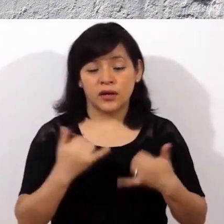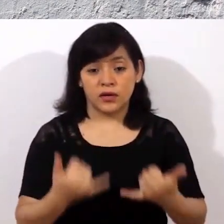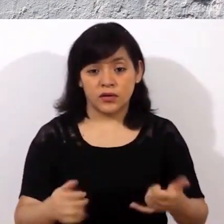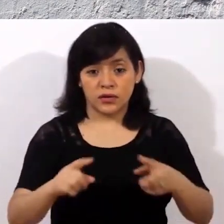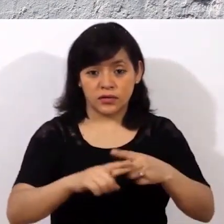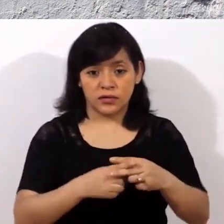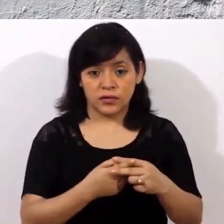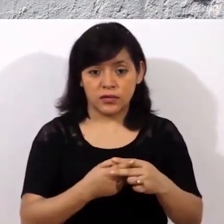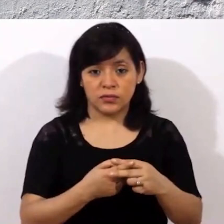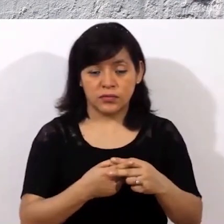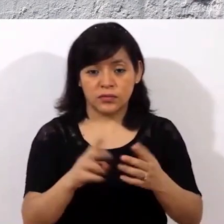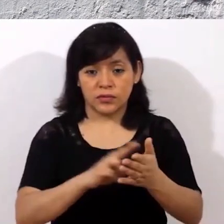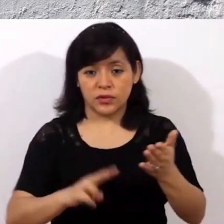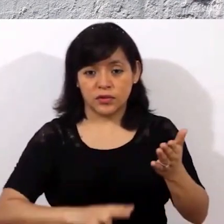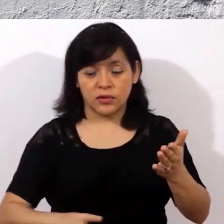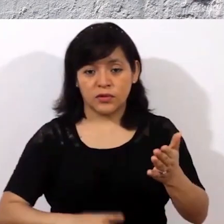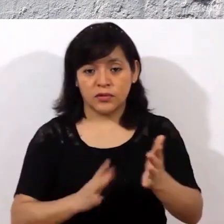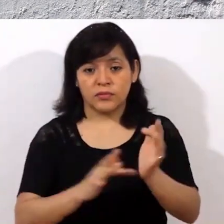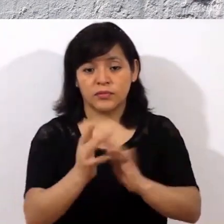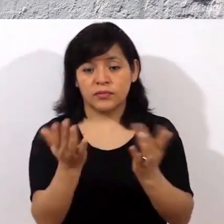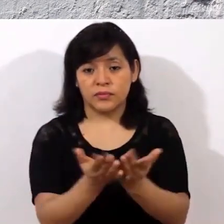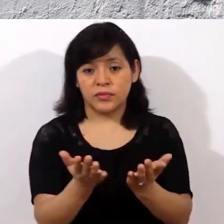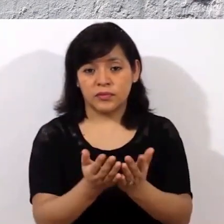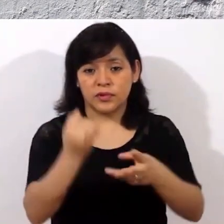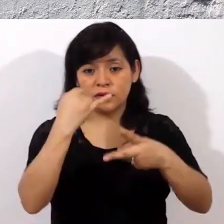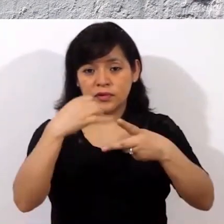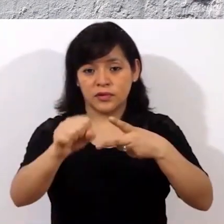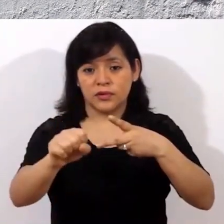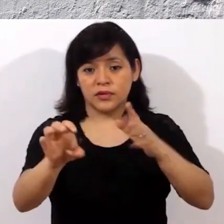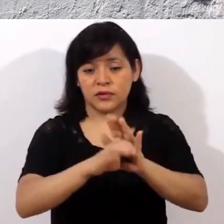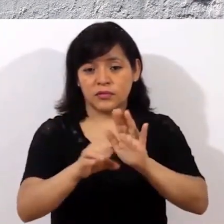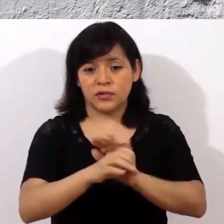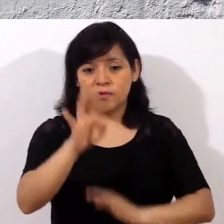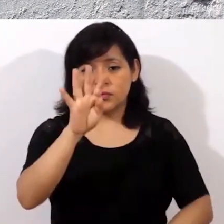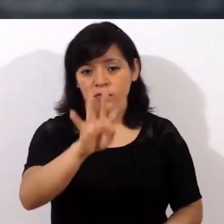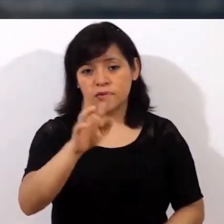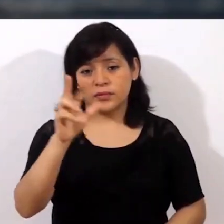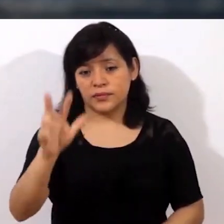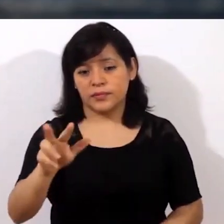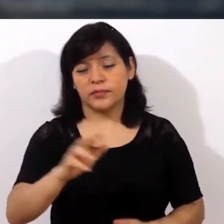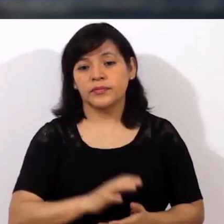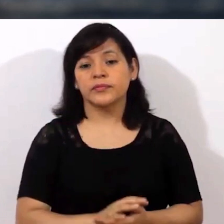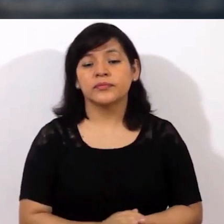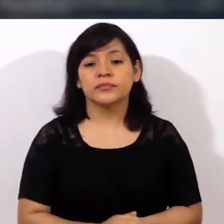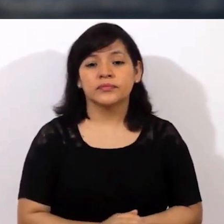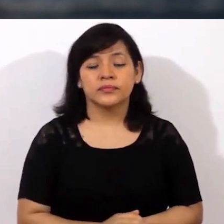Hermanos, demos inicio a este servicio con el pasaje de Isaías 43.